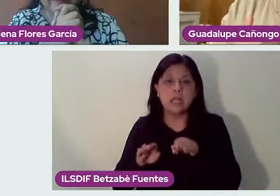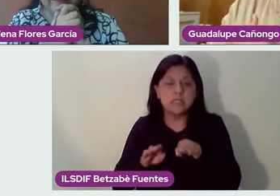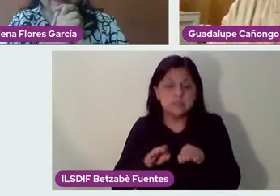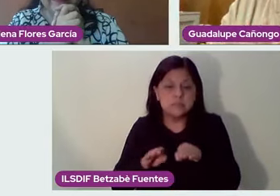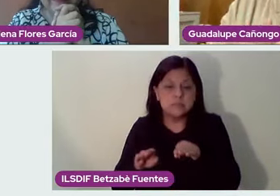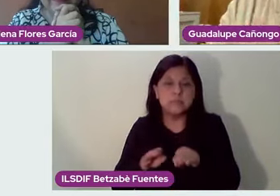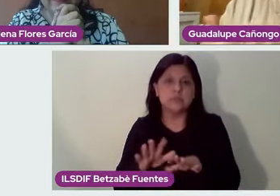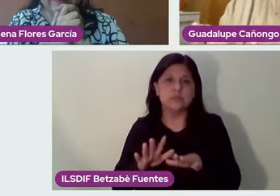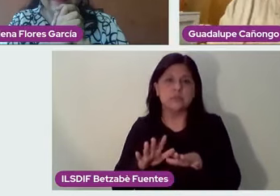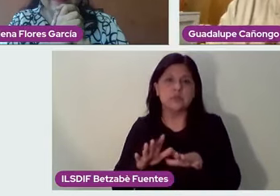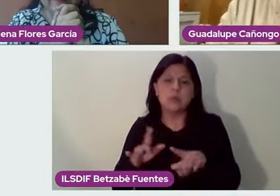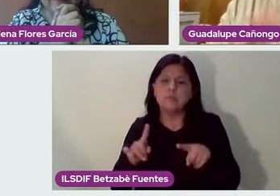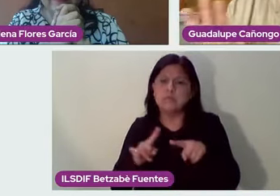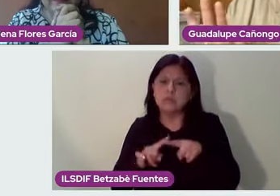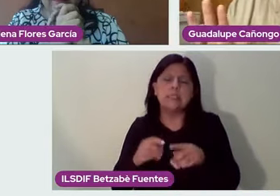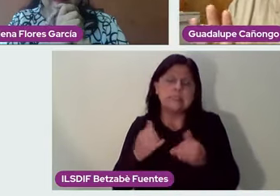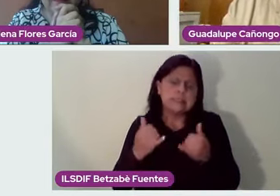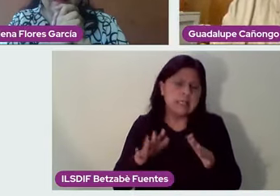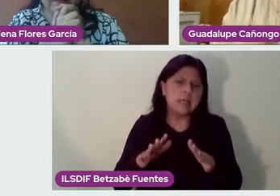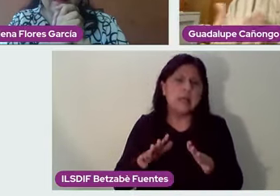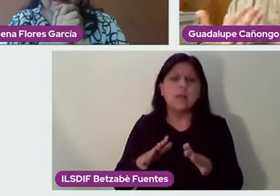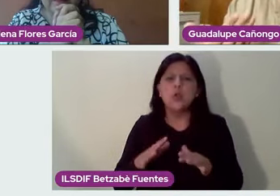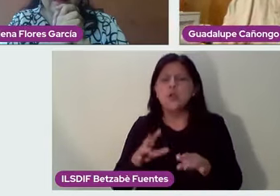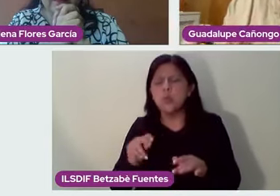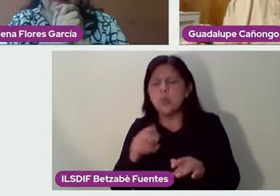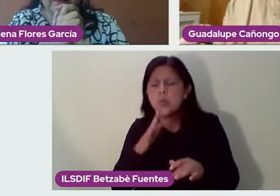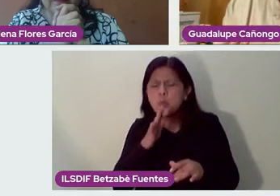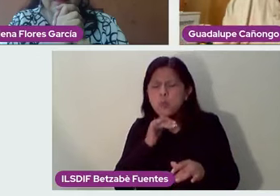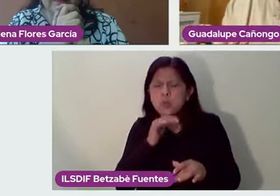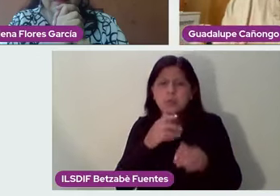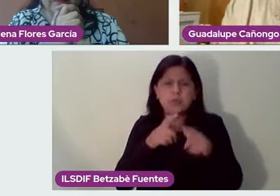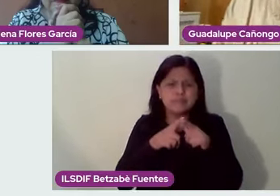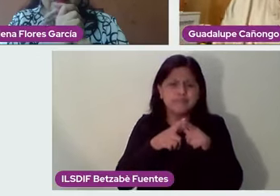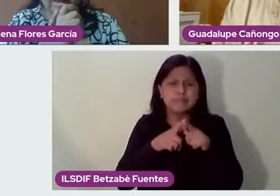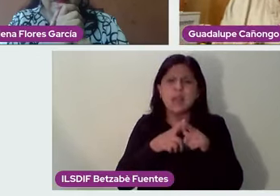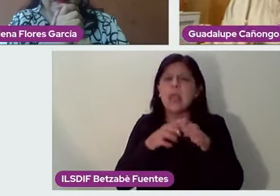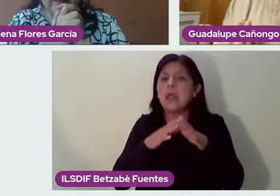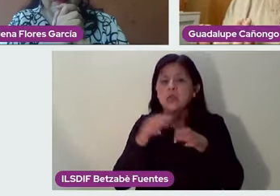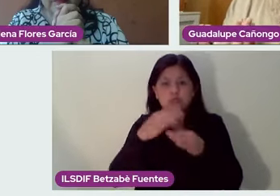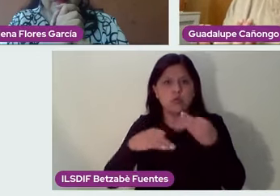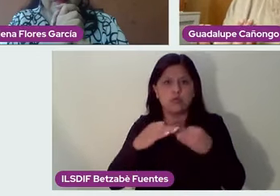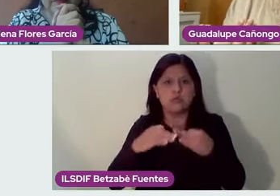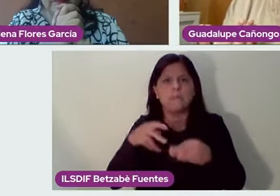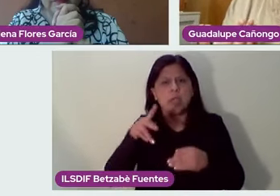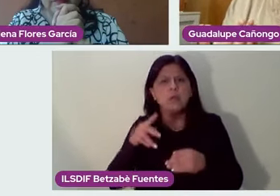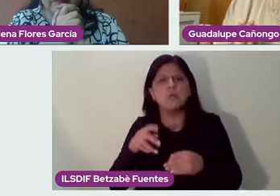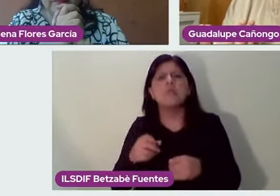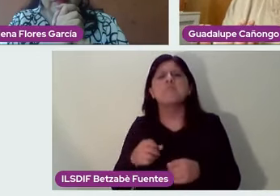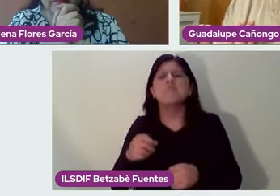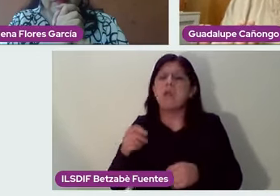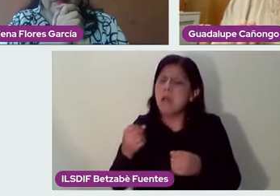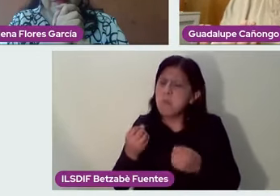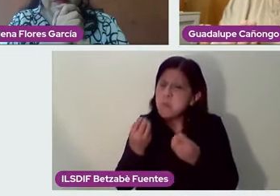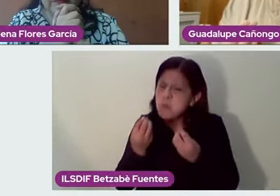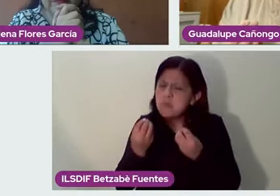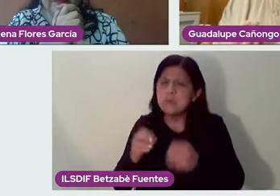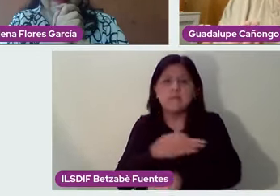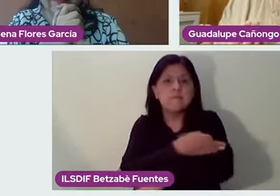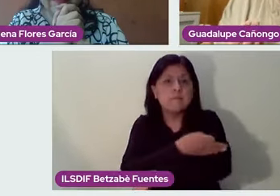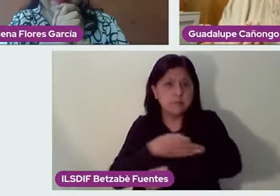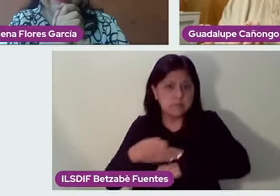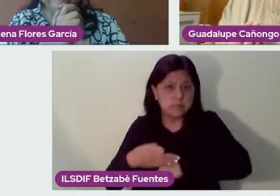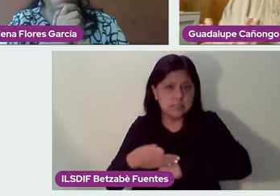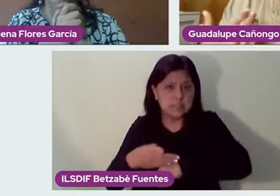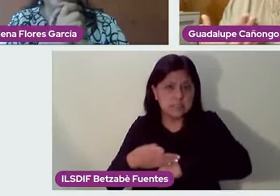no siempre, no en todos, no podemos generalizar, pero sí en muchas familias, ya logramos que en estos famosos